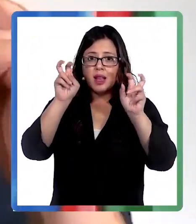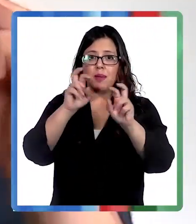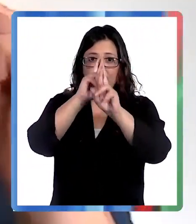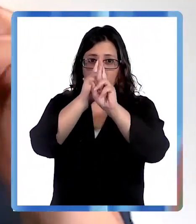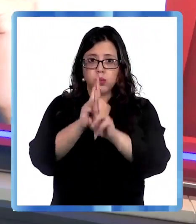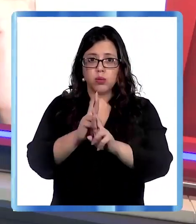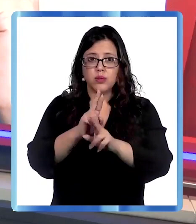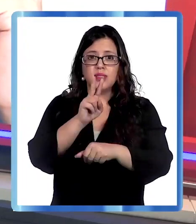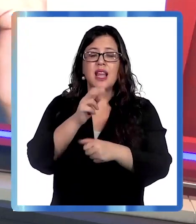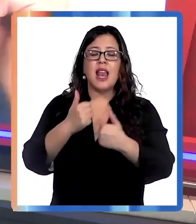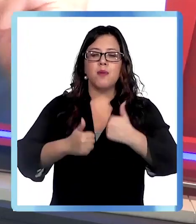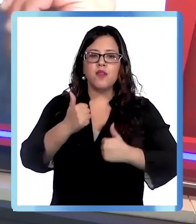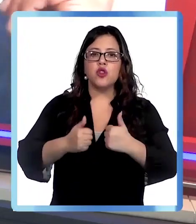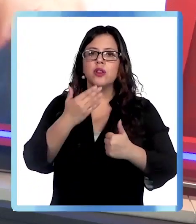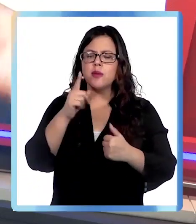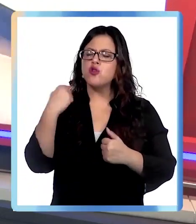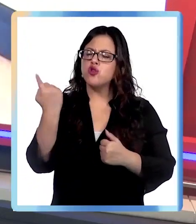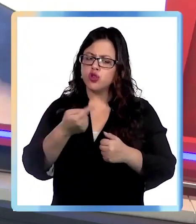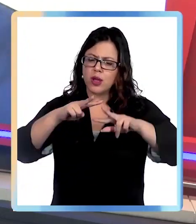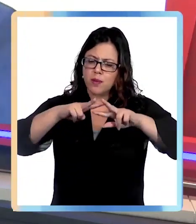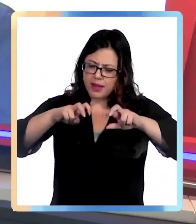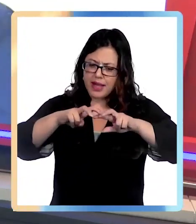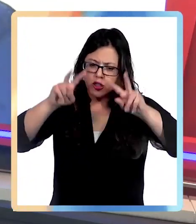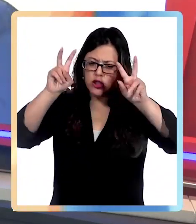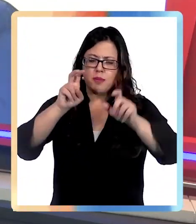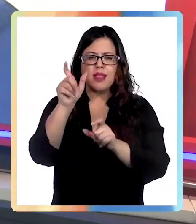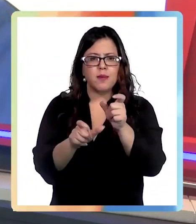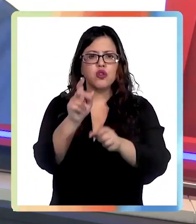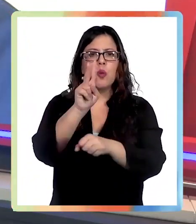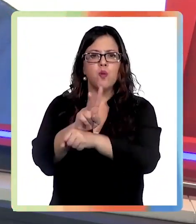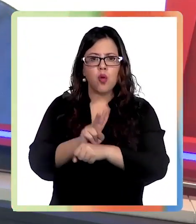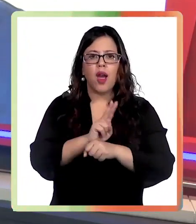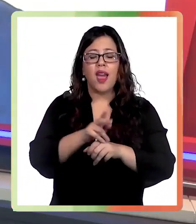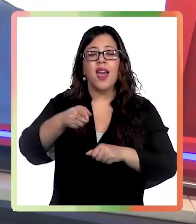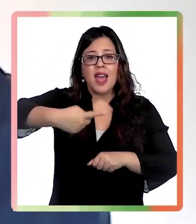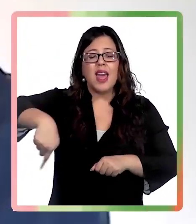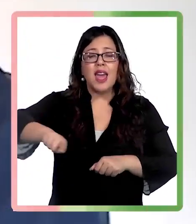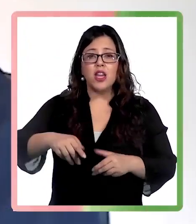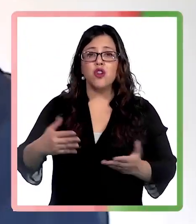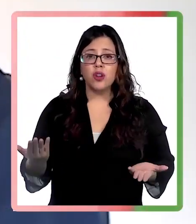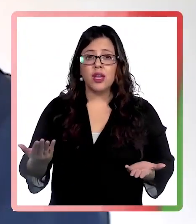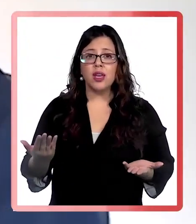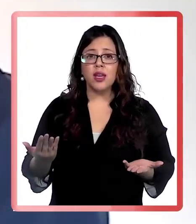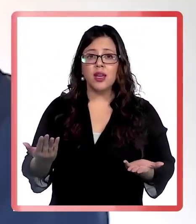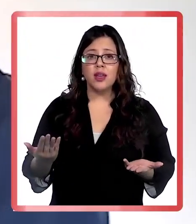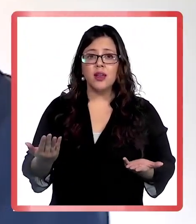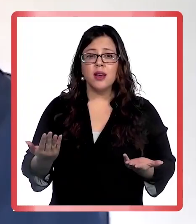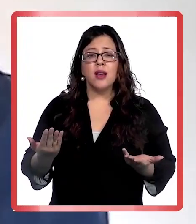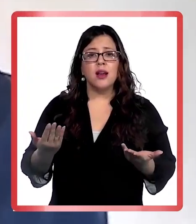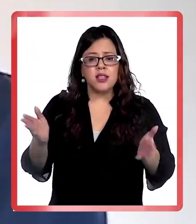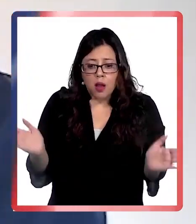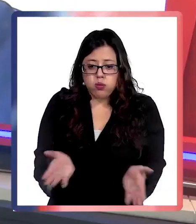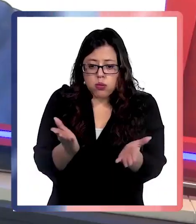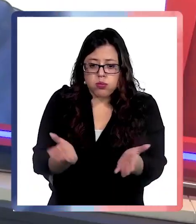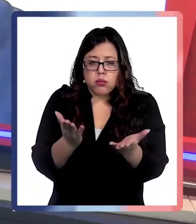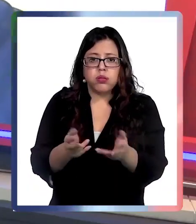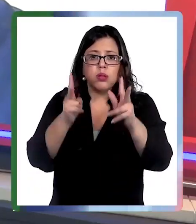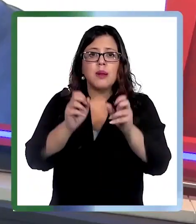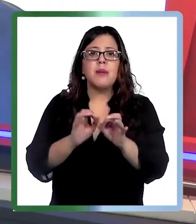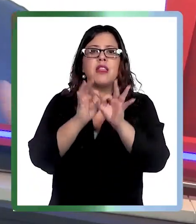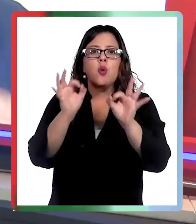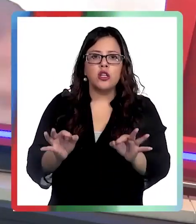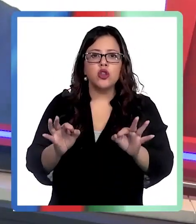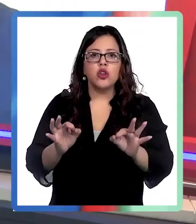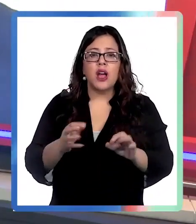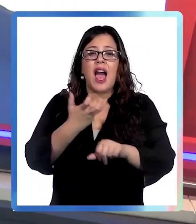la profesión. Nos interesó hacer un estudio respecto a los docentes porque efectivamente ellos son finalmente el motor educativo.